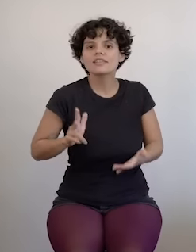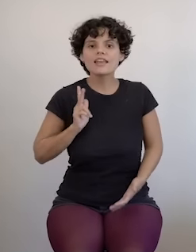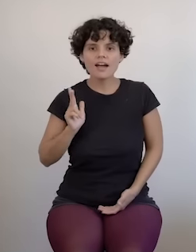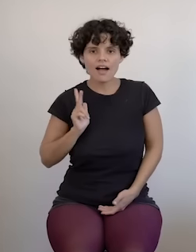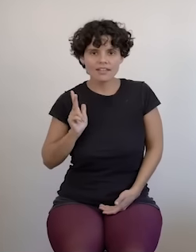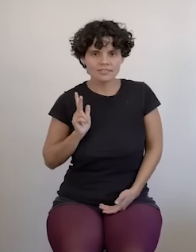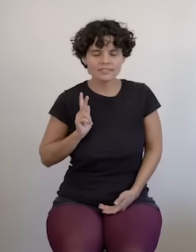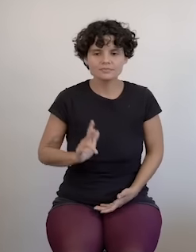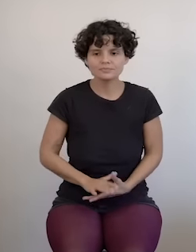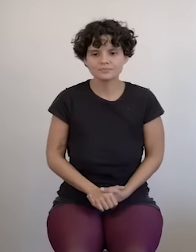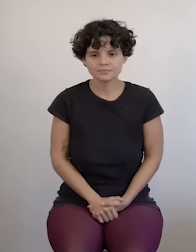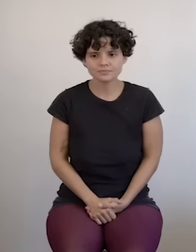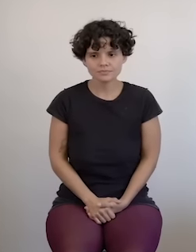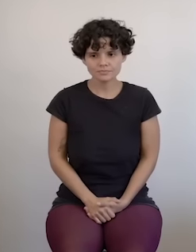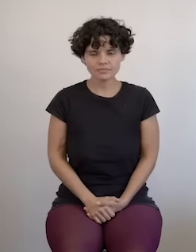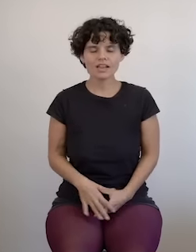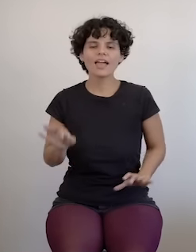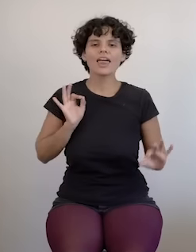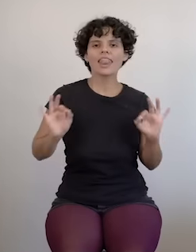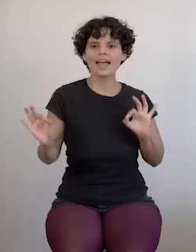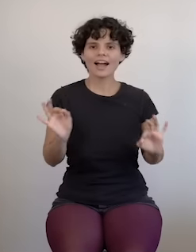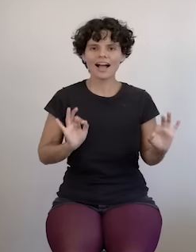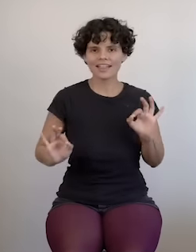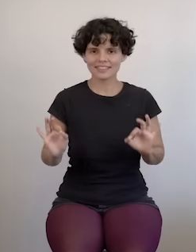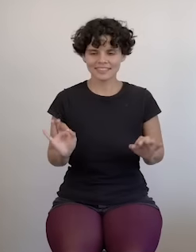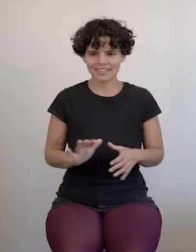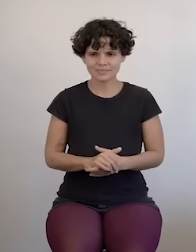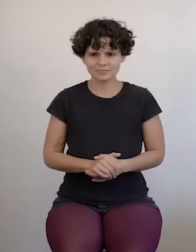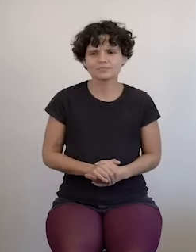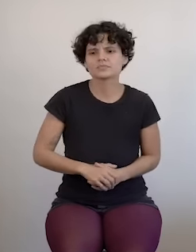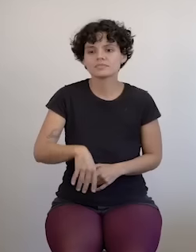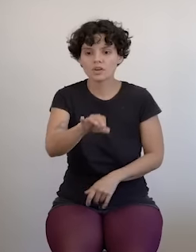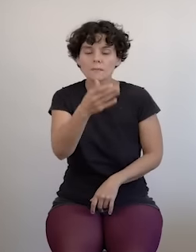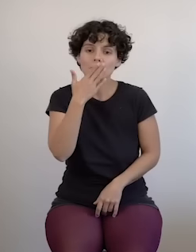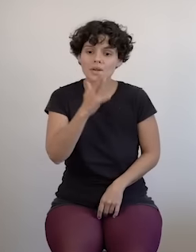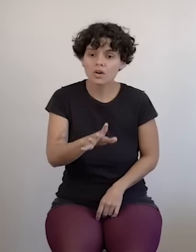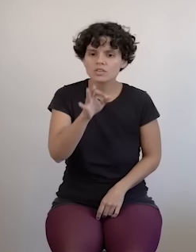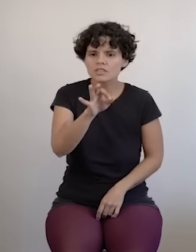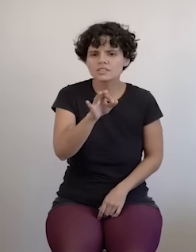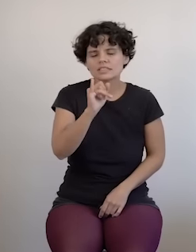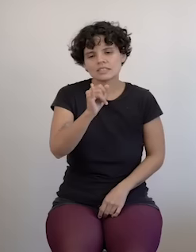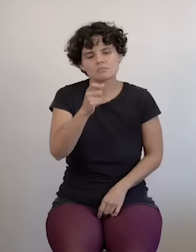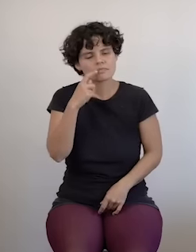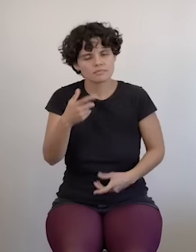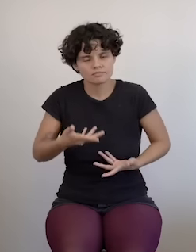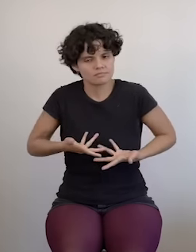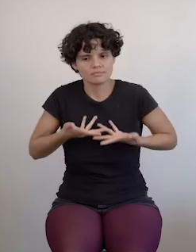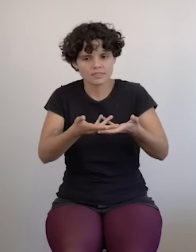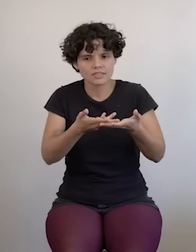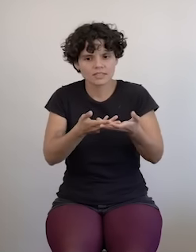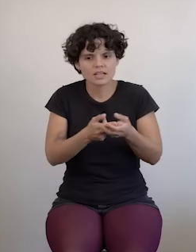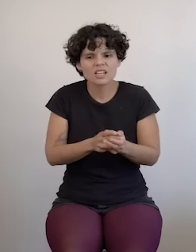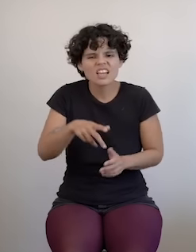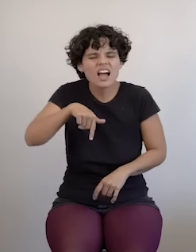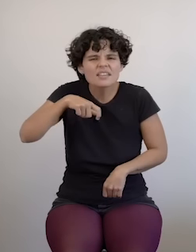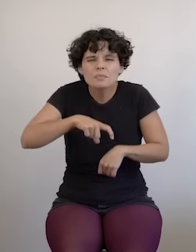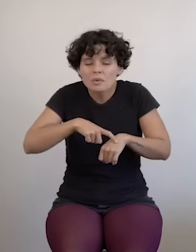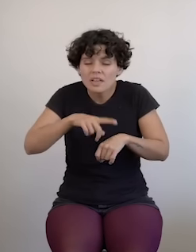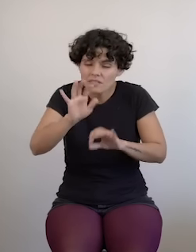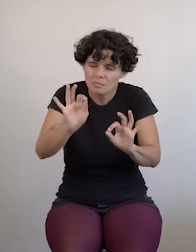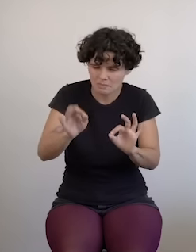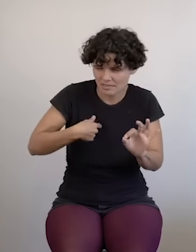ficha, estoy entero de ficha. Oye, lo mejor que decirte igual es hacer este programa, hermano. No, bien, acá bueno. En este momento, Julio, y te